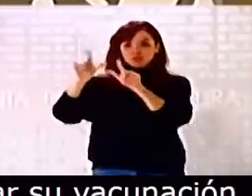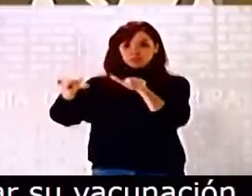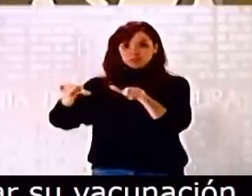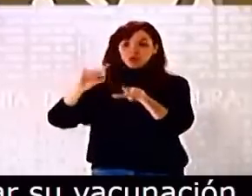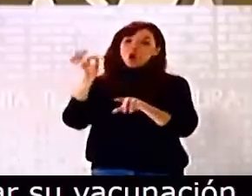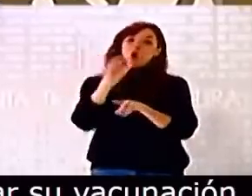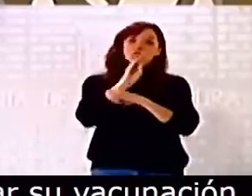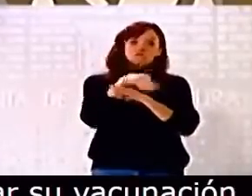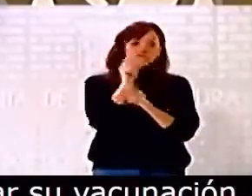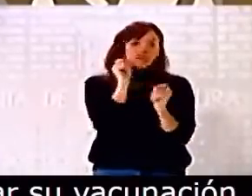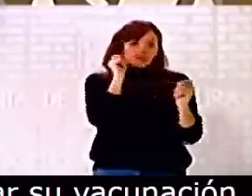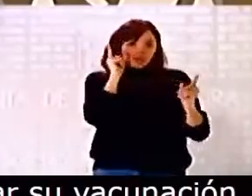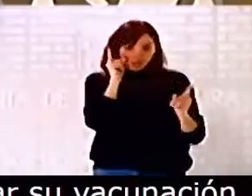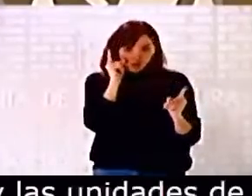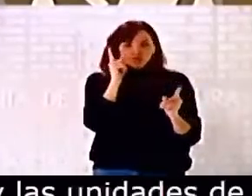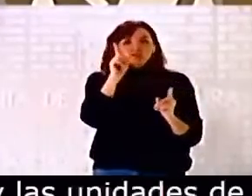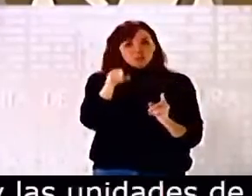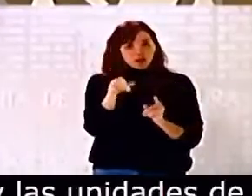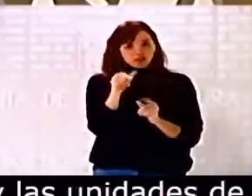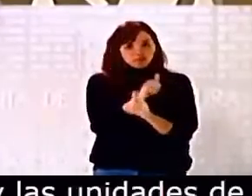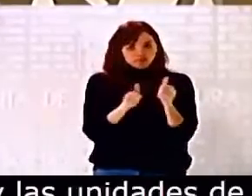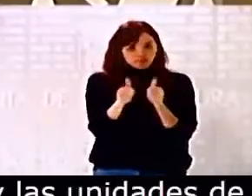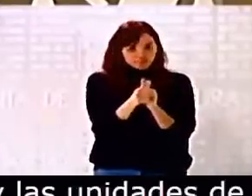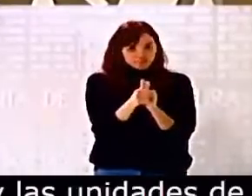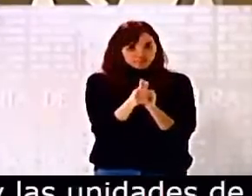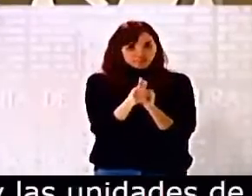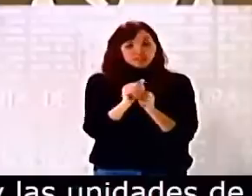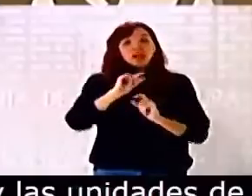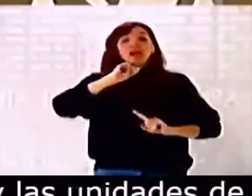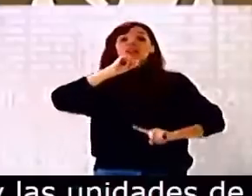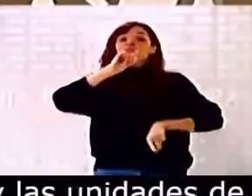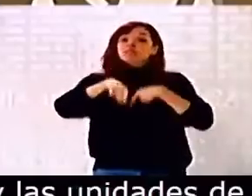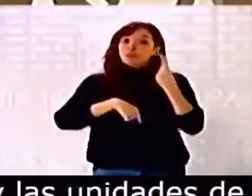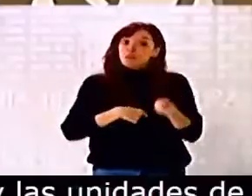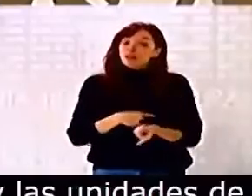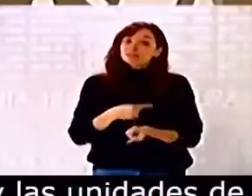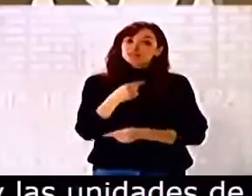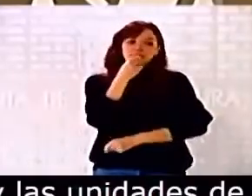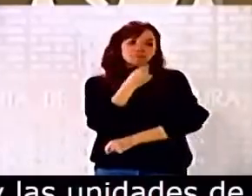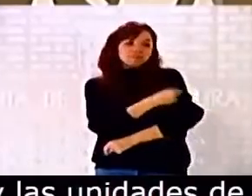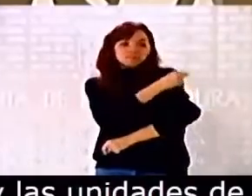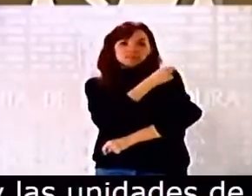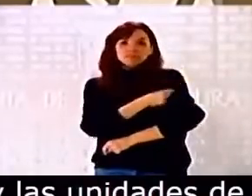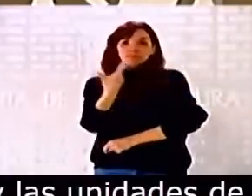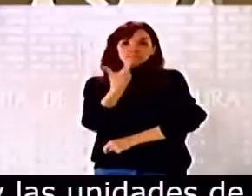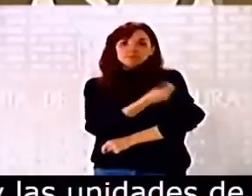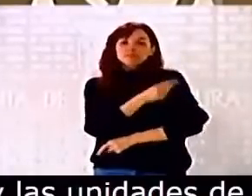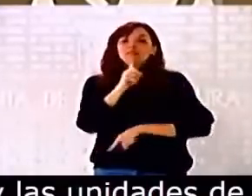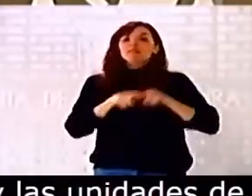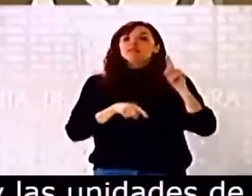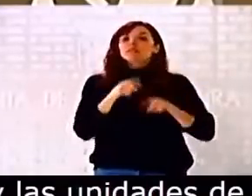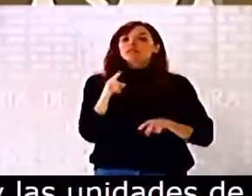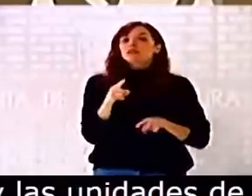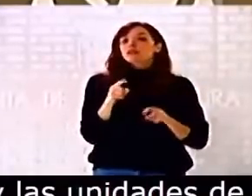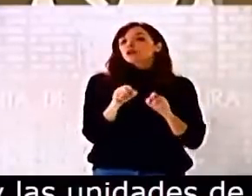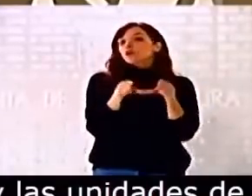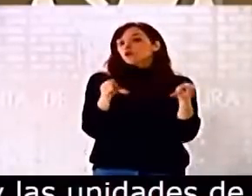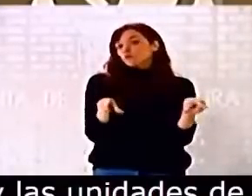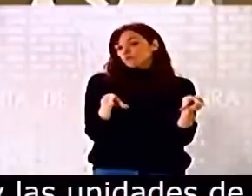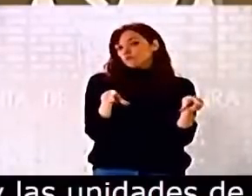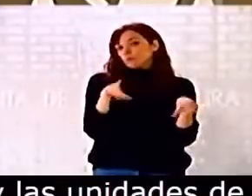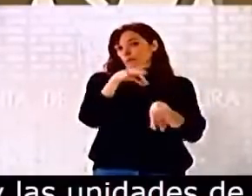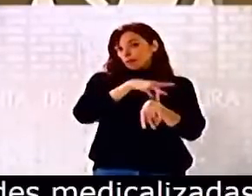reanimación. Posteriormente, se vacunarán a las unidades medicalizadas de emergencia y